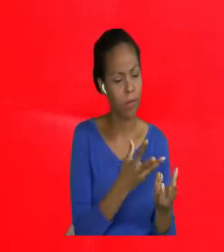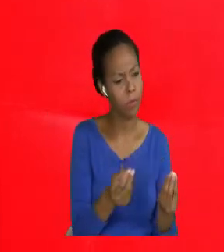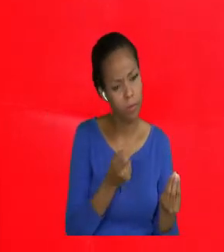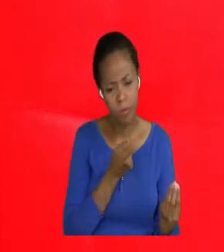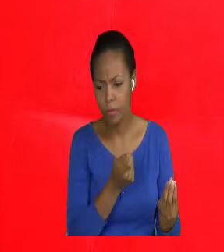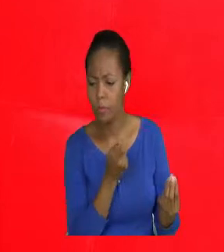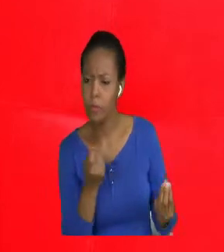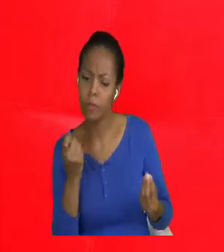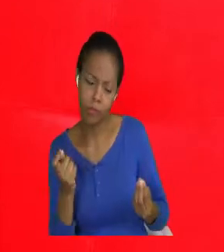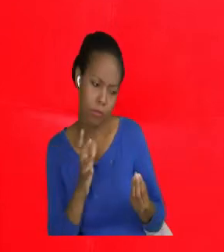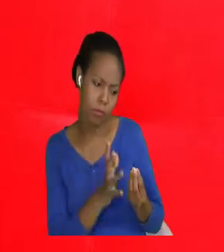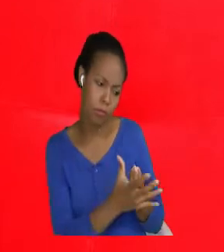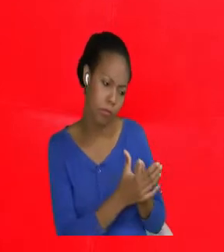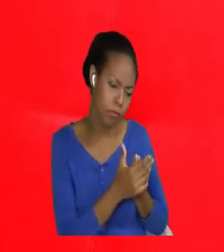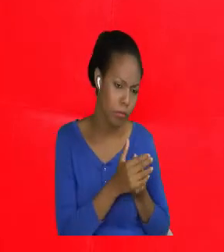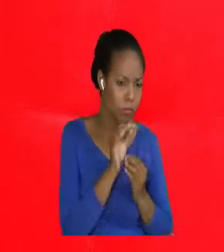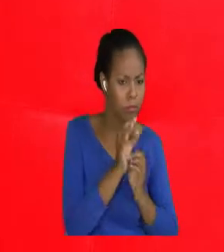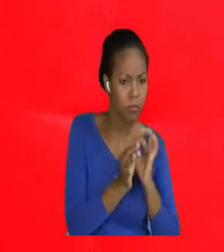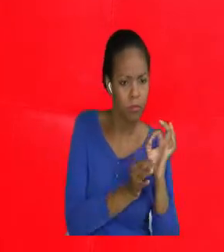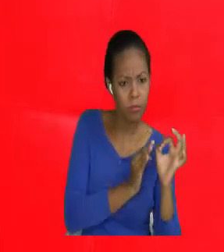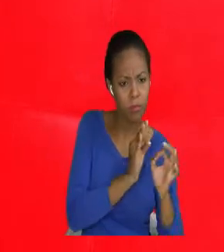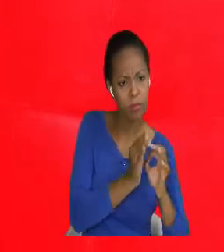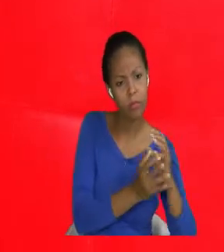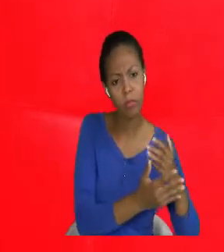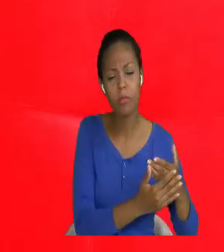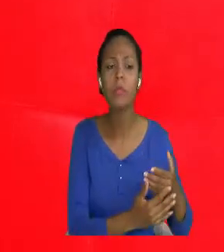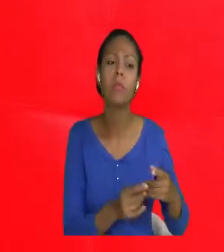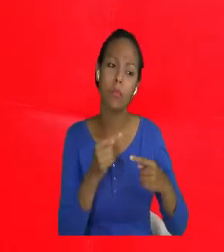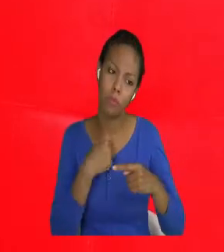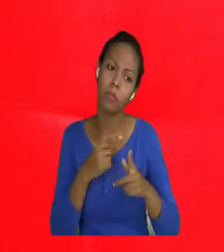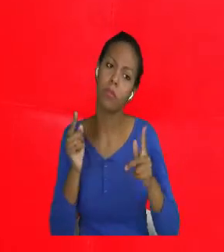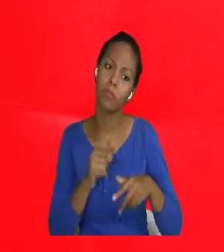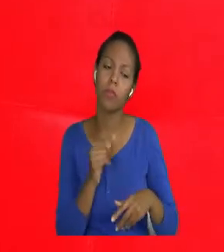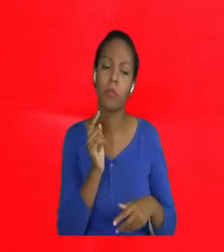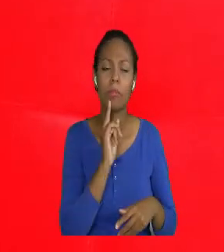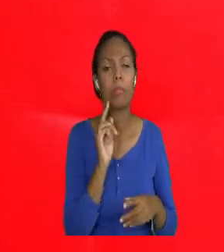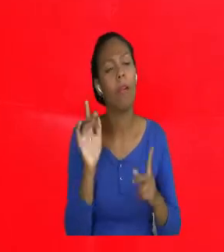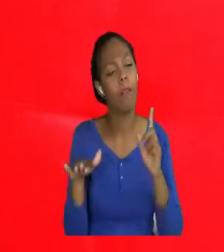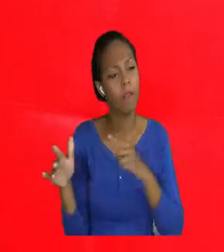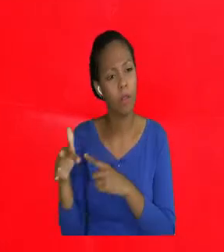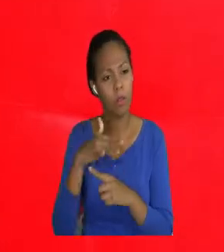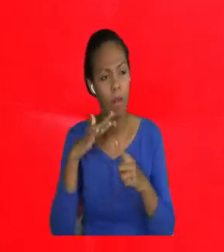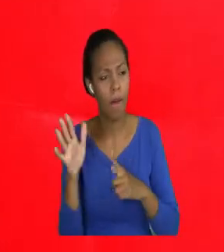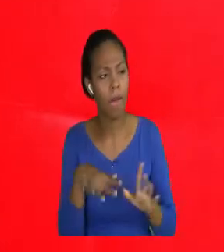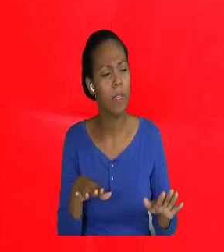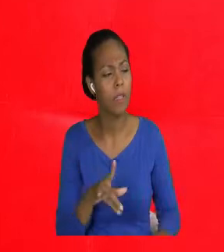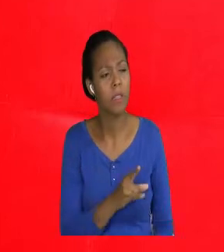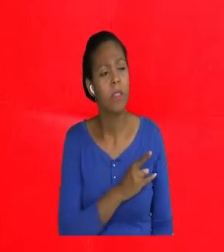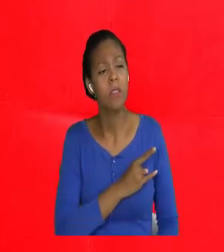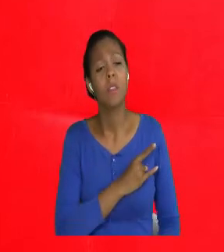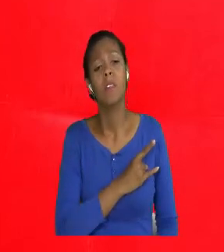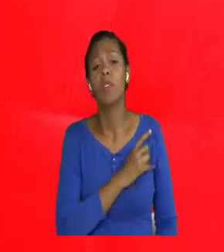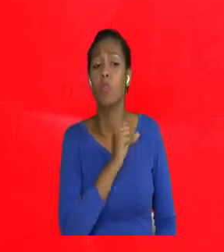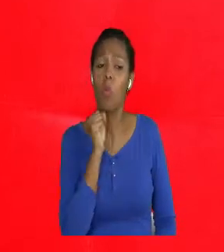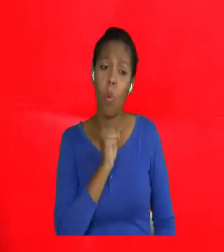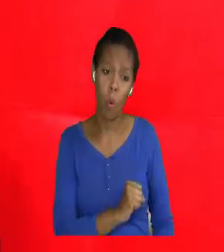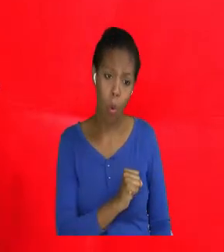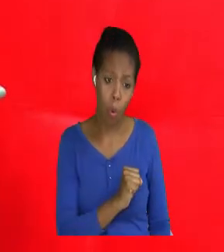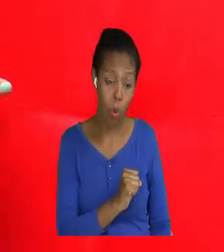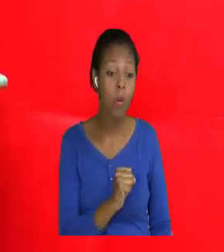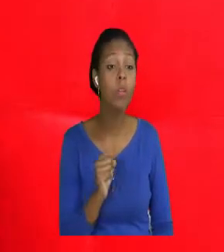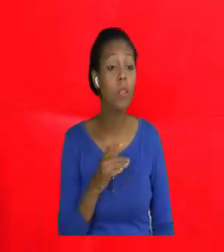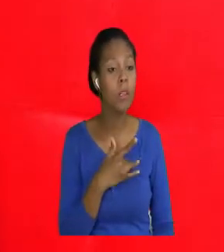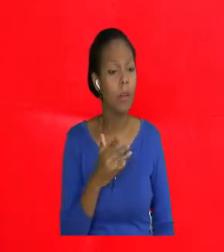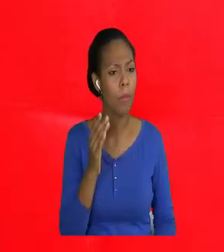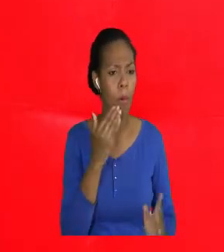he tenido que ver muchas situaciones los cuales le tocan a uno la fibra del corazón. A veces uno quisiera